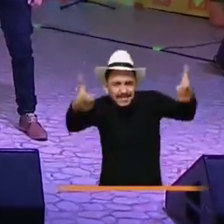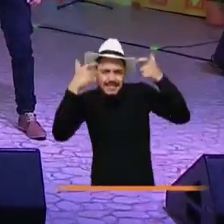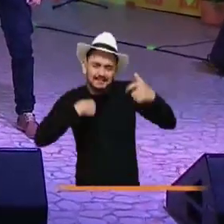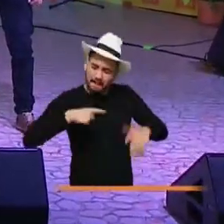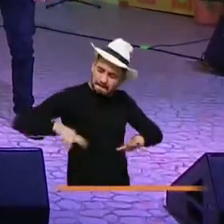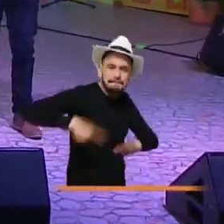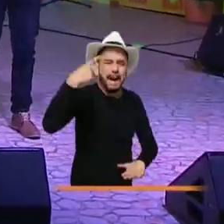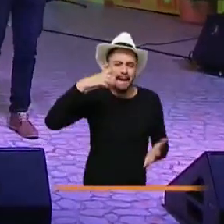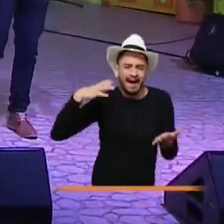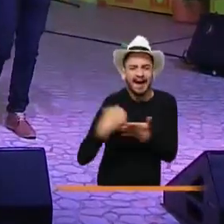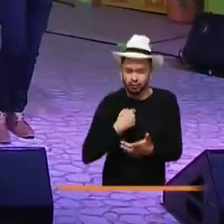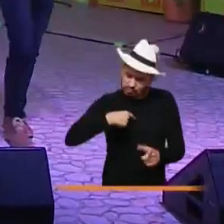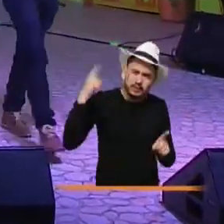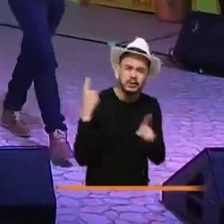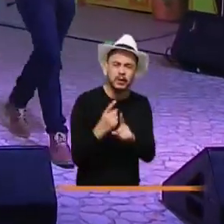voy a lograr